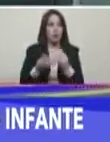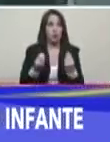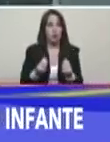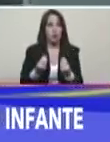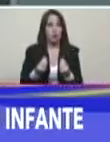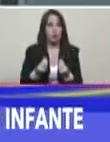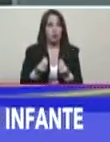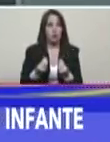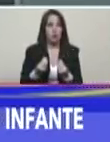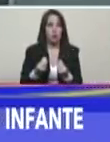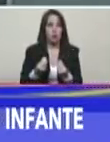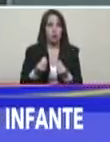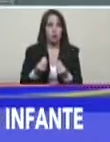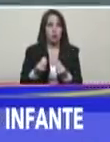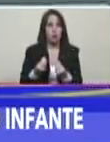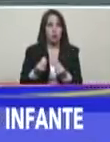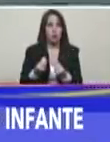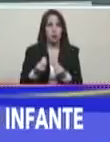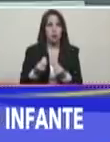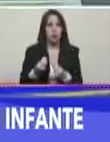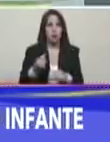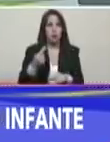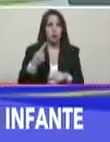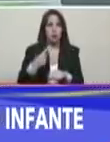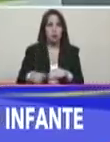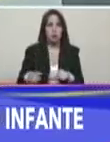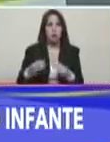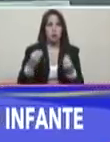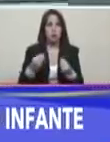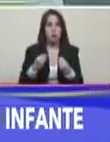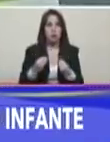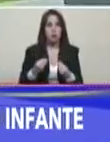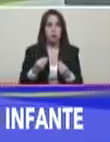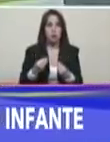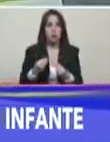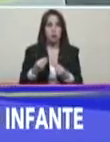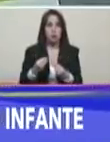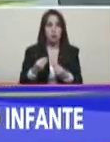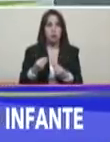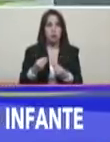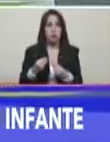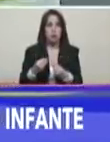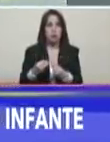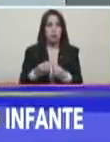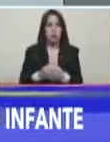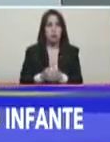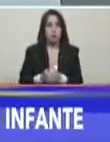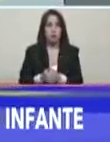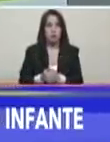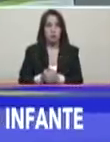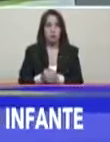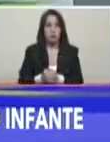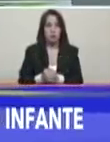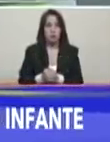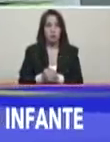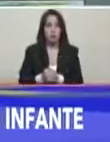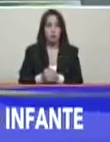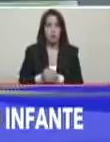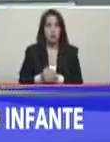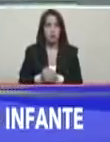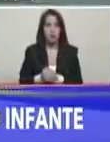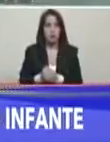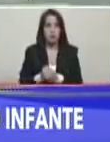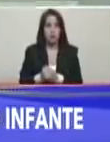que la productora Mileiva de Chávez, que además es una productora de ordeño, tiene una unidad productiva. Aquí tenemos